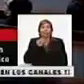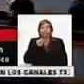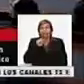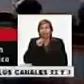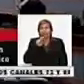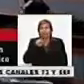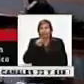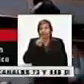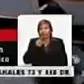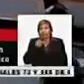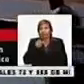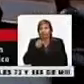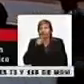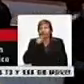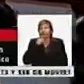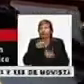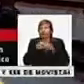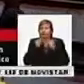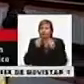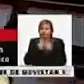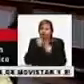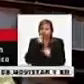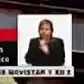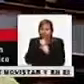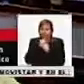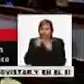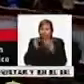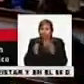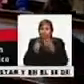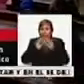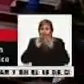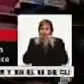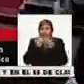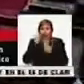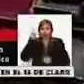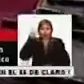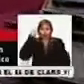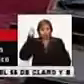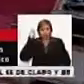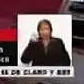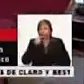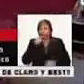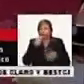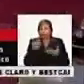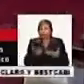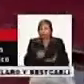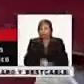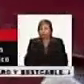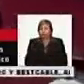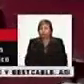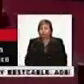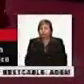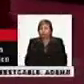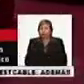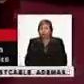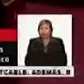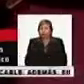secretario general de la Agrupación de Trabajadores Aprista del Congreso de la República.